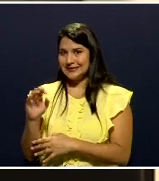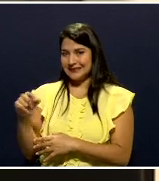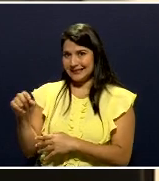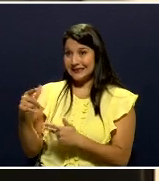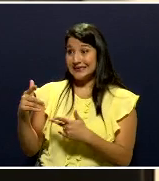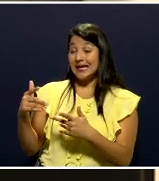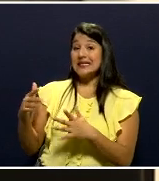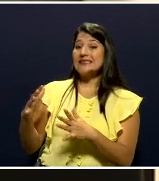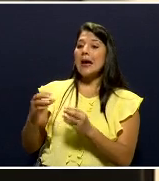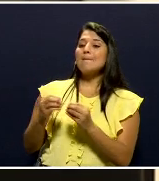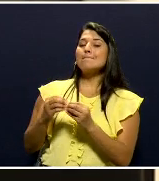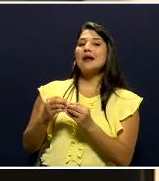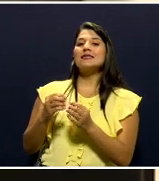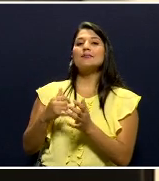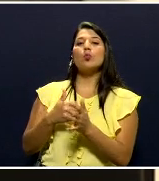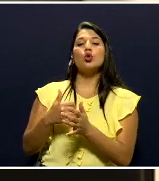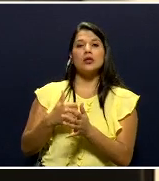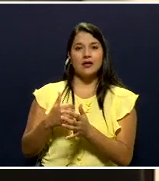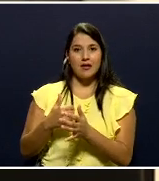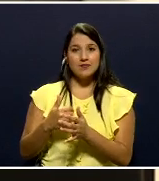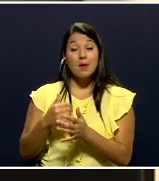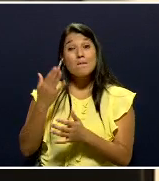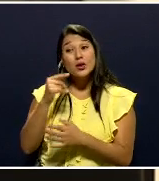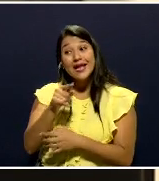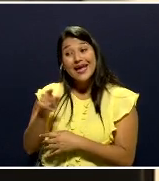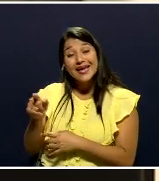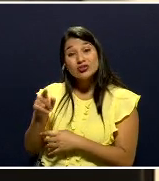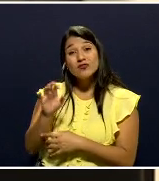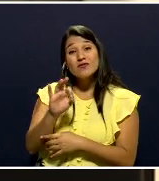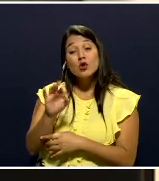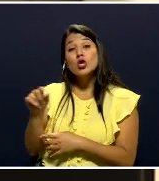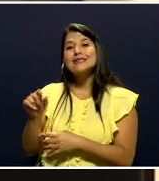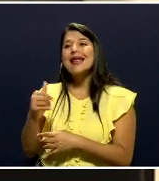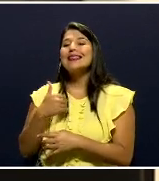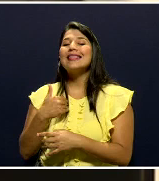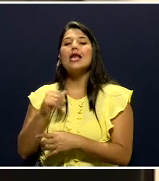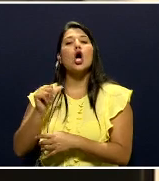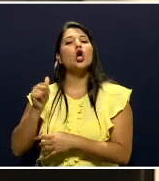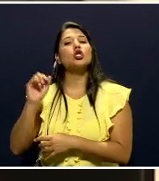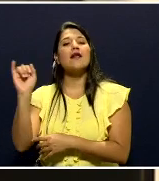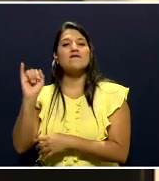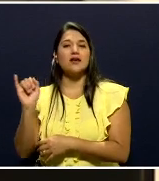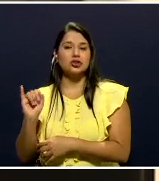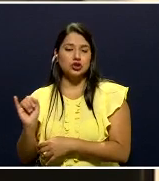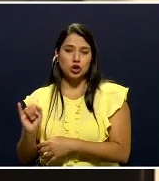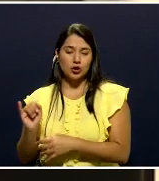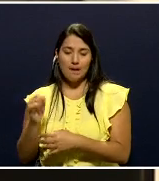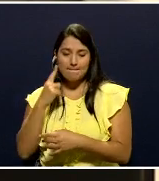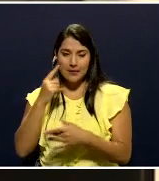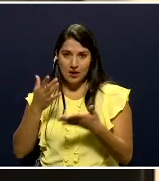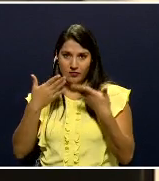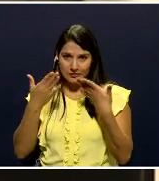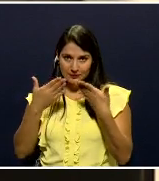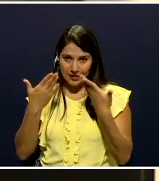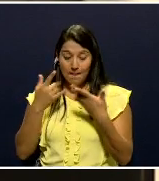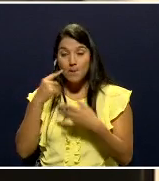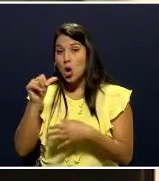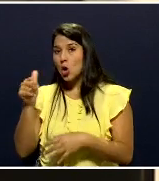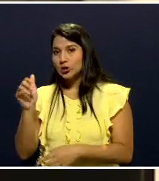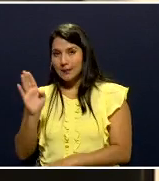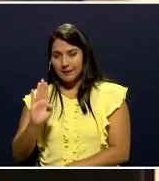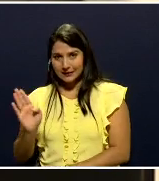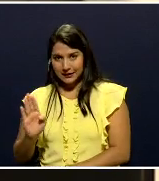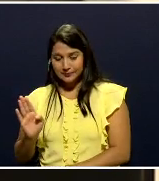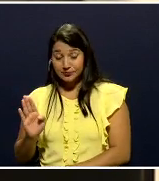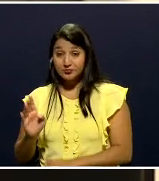que los pacientes con fibrosis quística también tienen otras infecciones respiratorias por otros agentes, particularmente bacterianos.